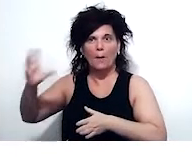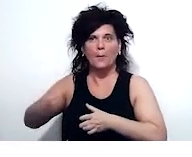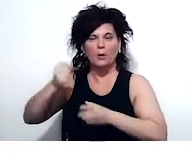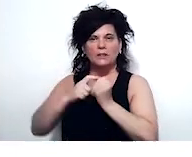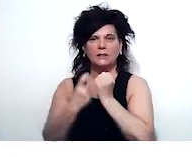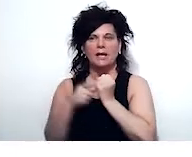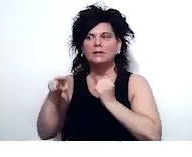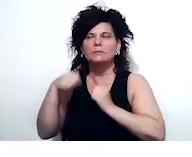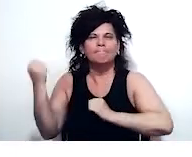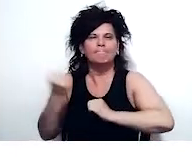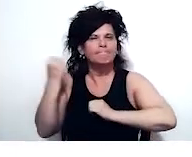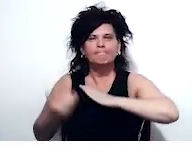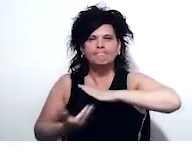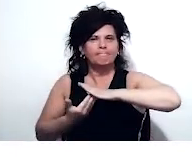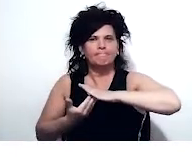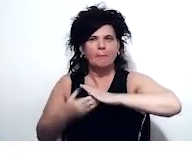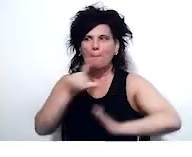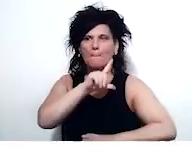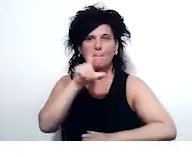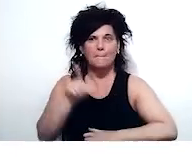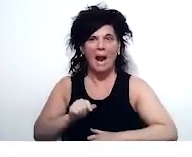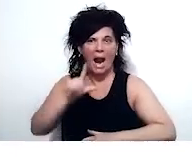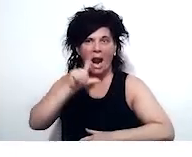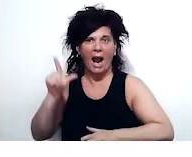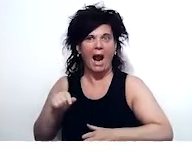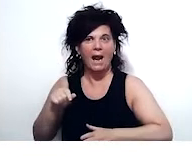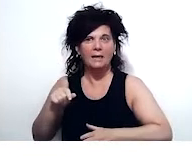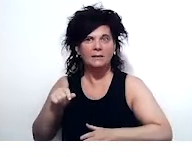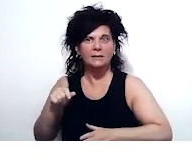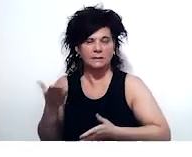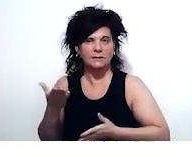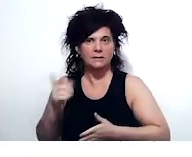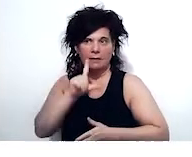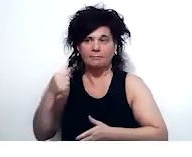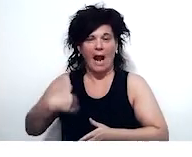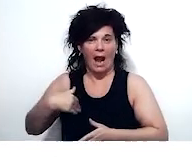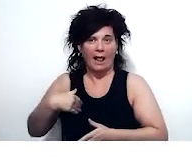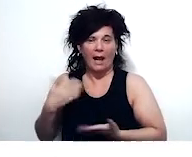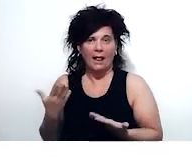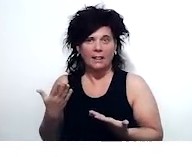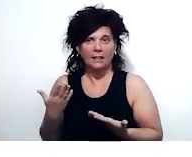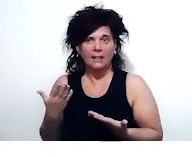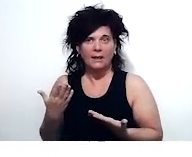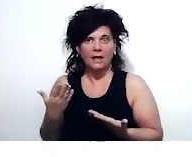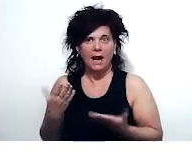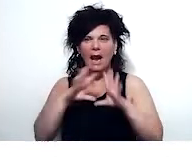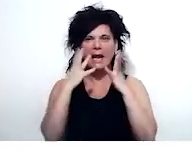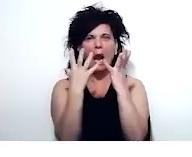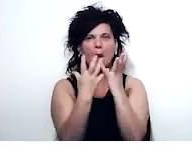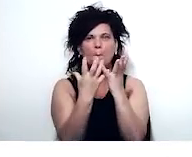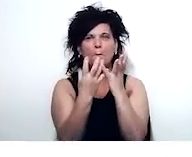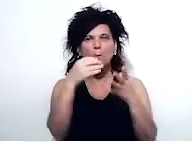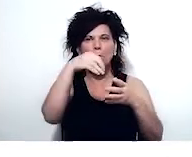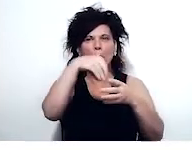Internet es fundamental para que nuestros países en la región y por supuesto Argentina se posicionen de una